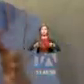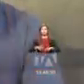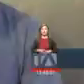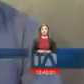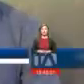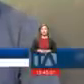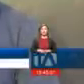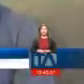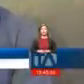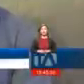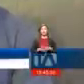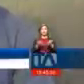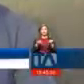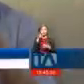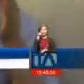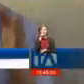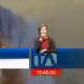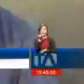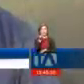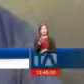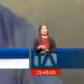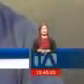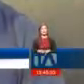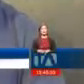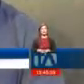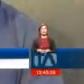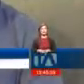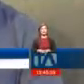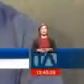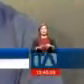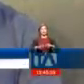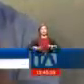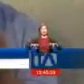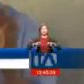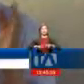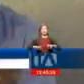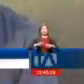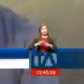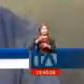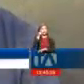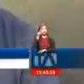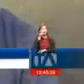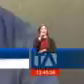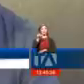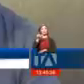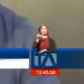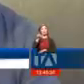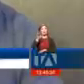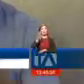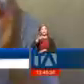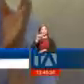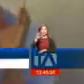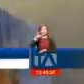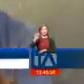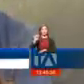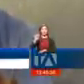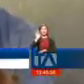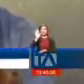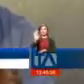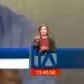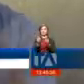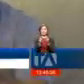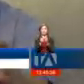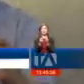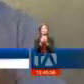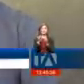que la Fiscalía General del Estado abra también una investigación al ex fiscal Carlos Vaca Mancheno y a su equipo